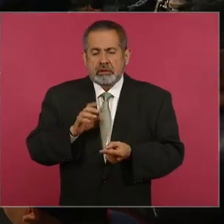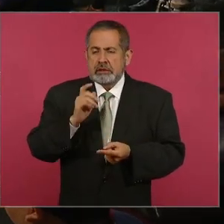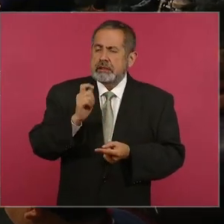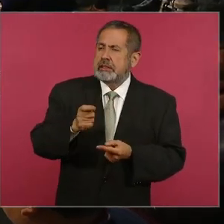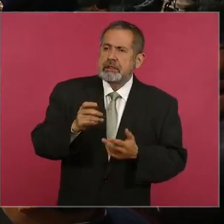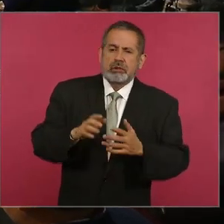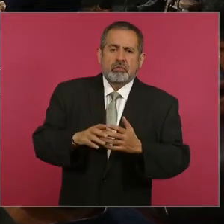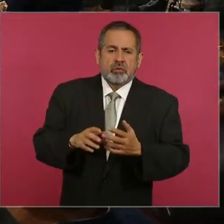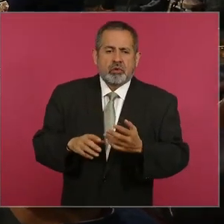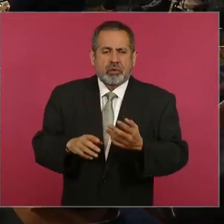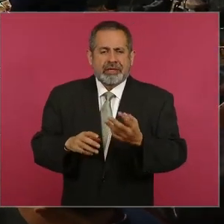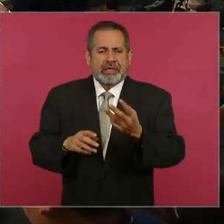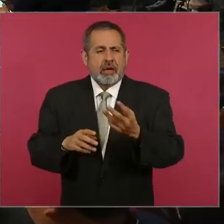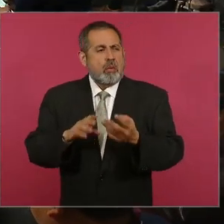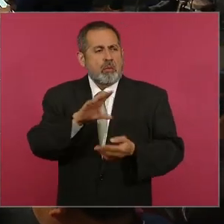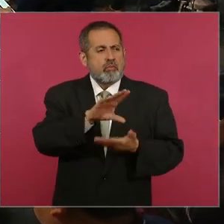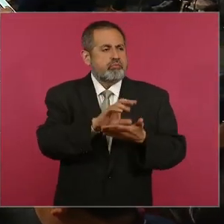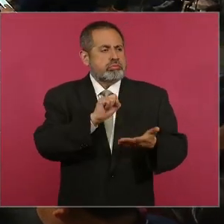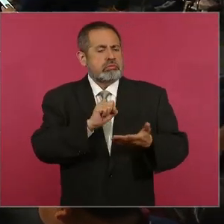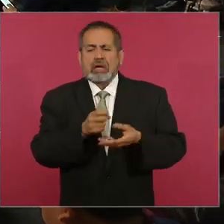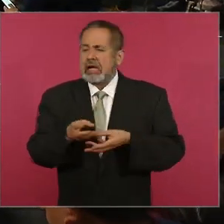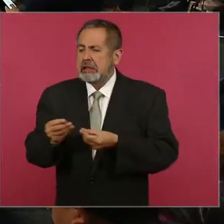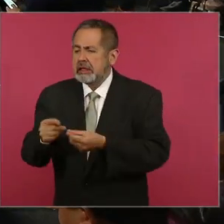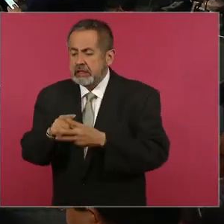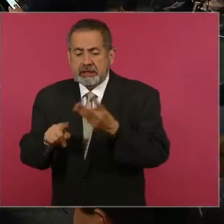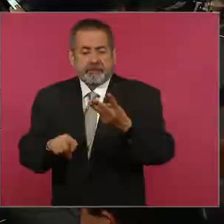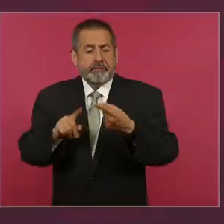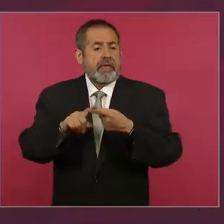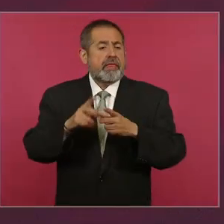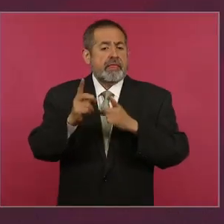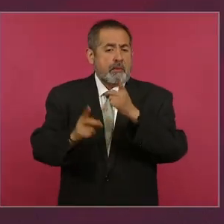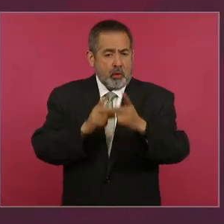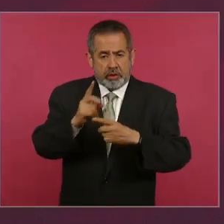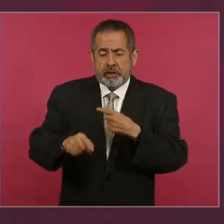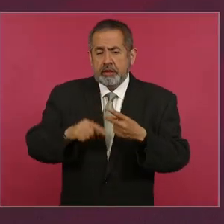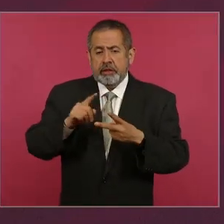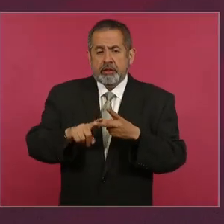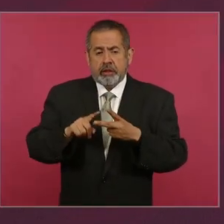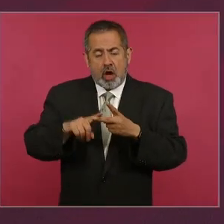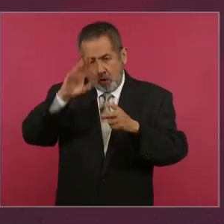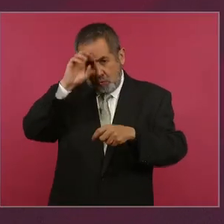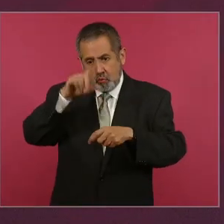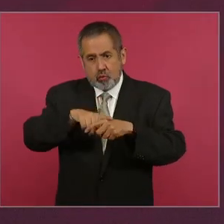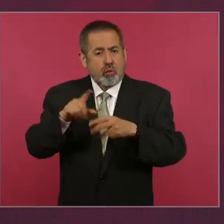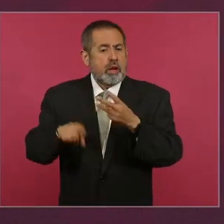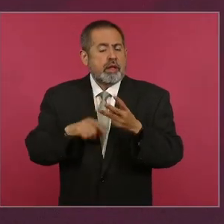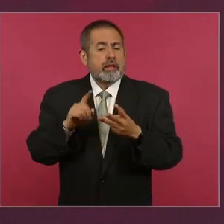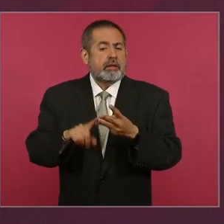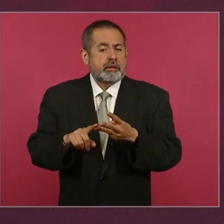básicamente en 3 ramos: deporte, cultura